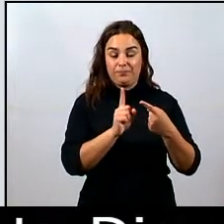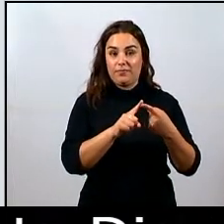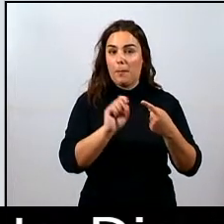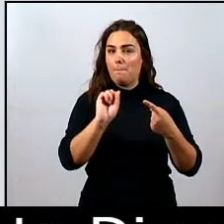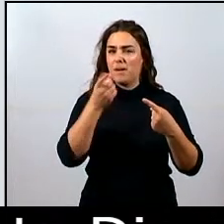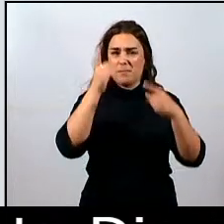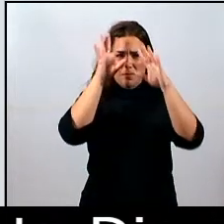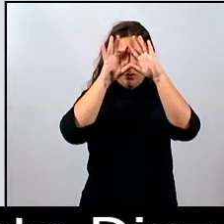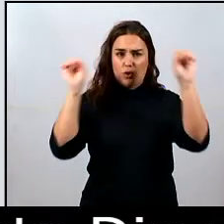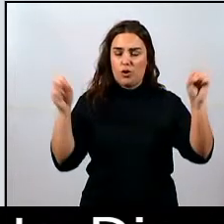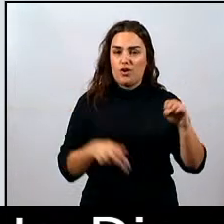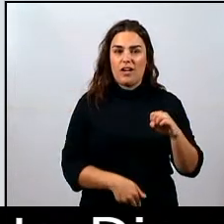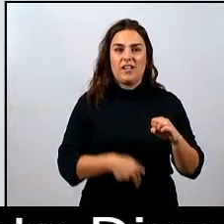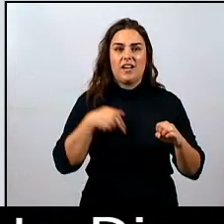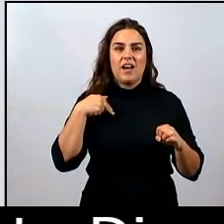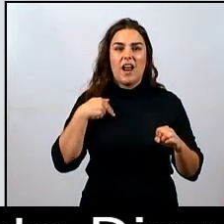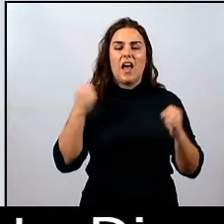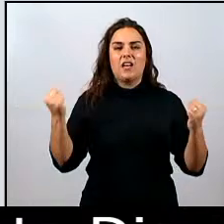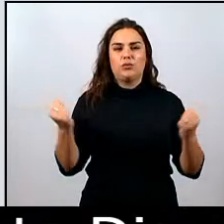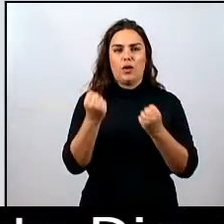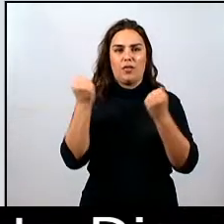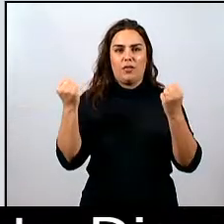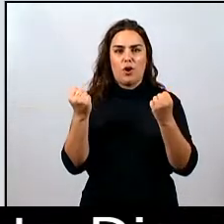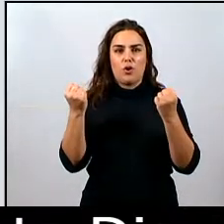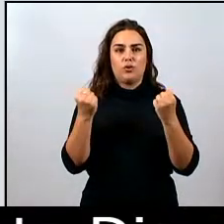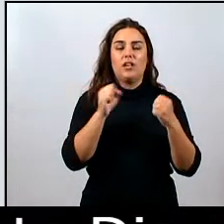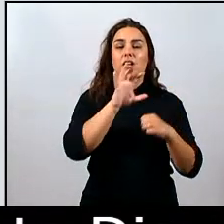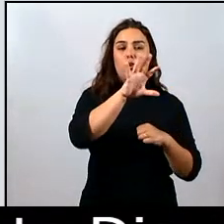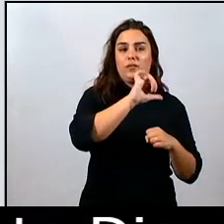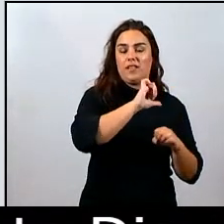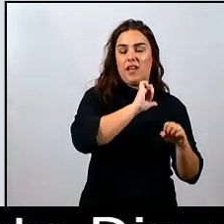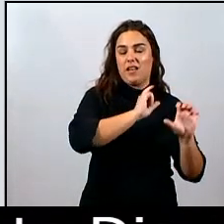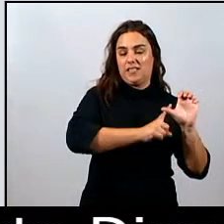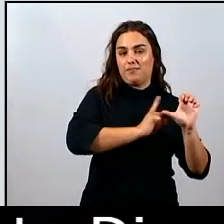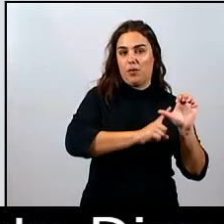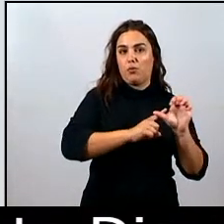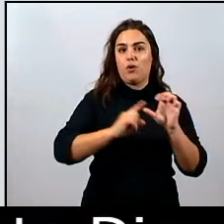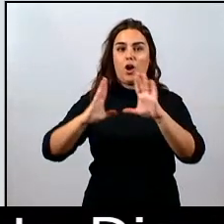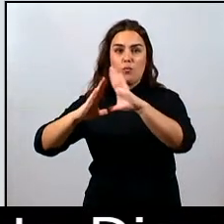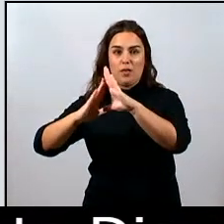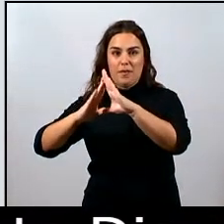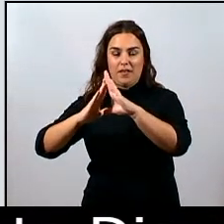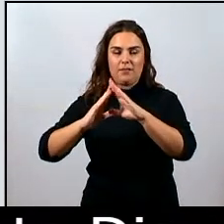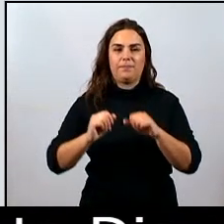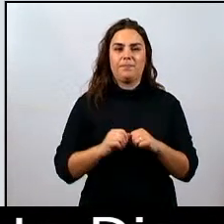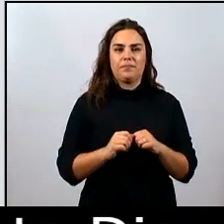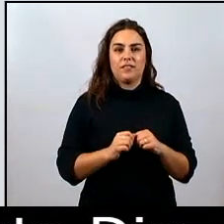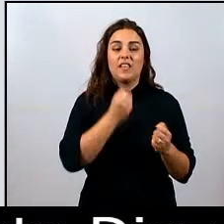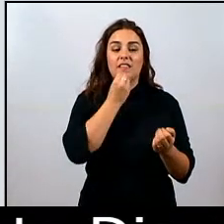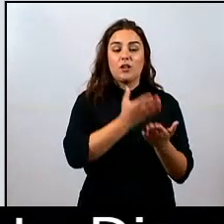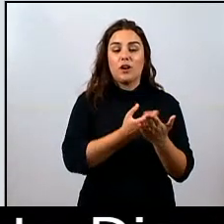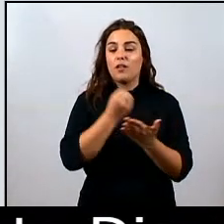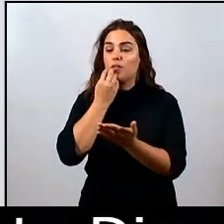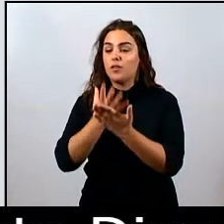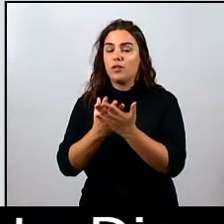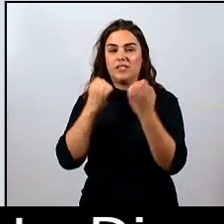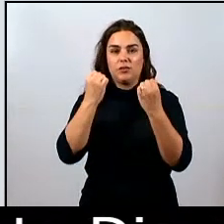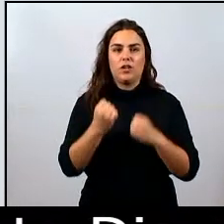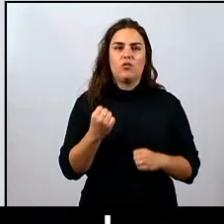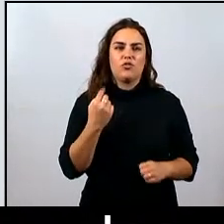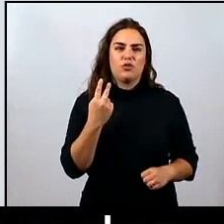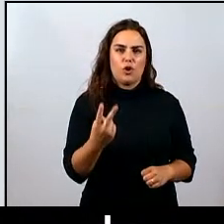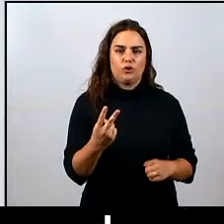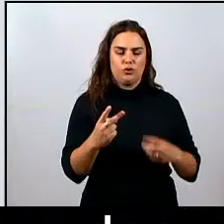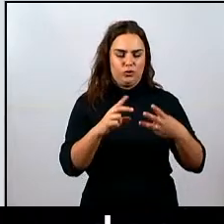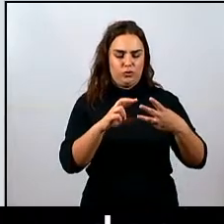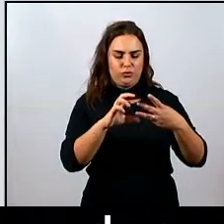protocolo general de actuación entre la Comunidad Autónoma de Extremadura y la Comunidad de Madrid y 2 declaraciones institucionales.